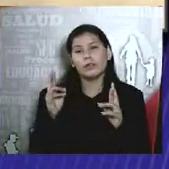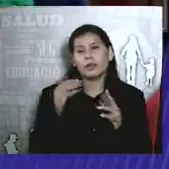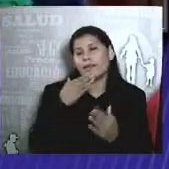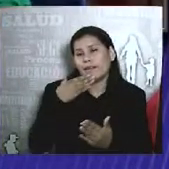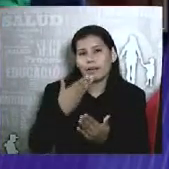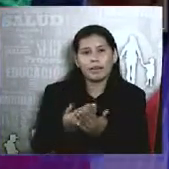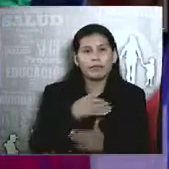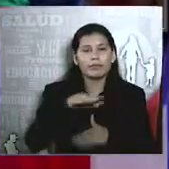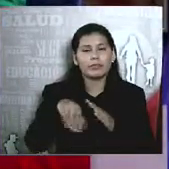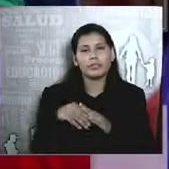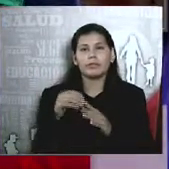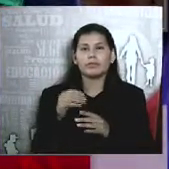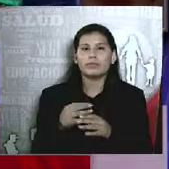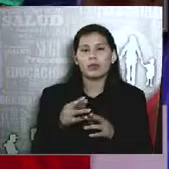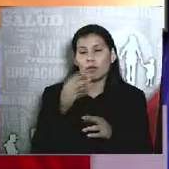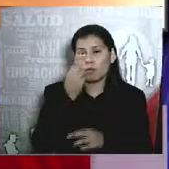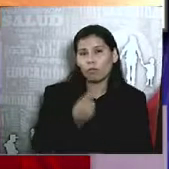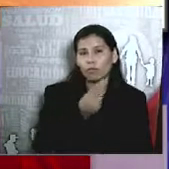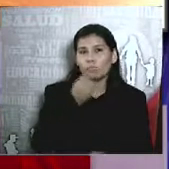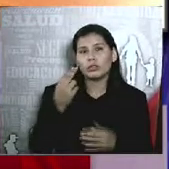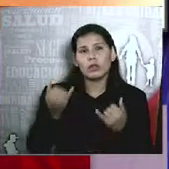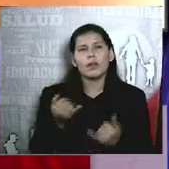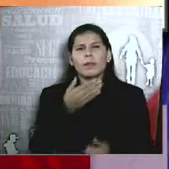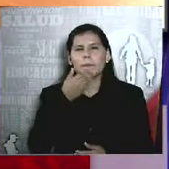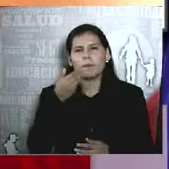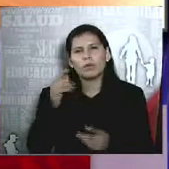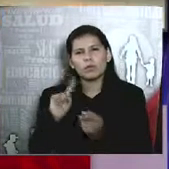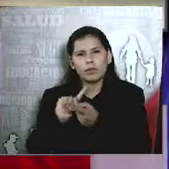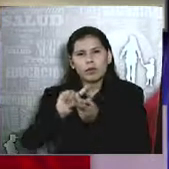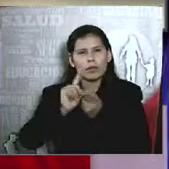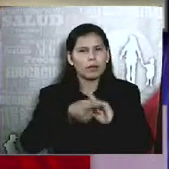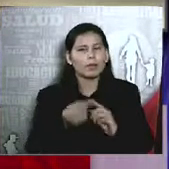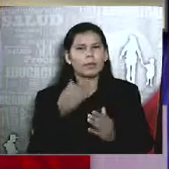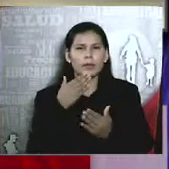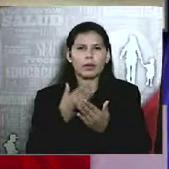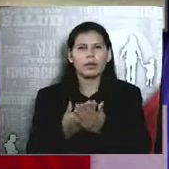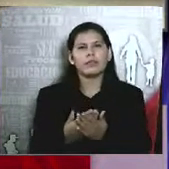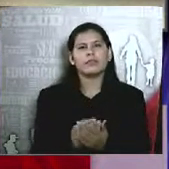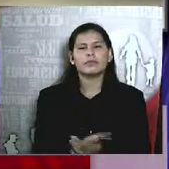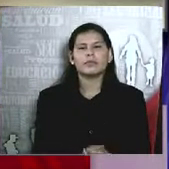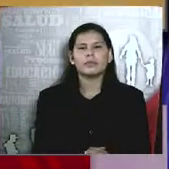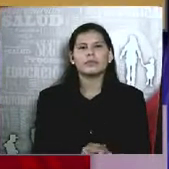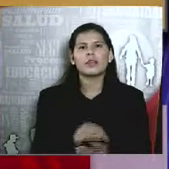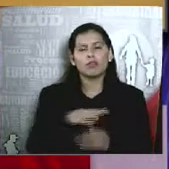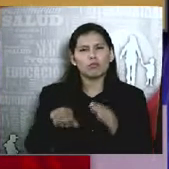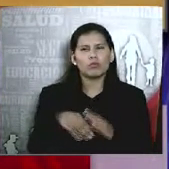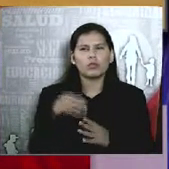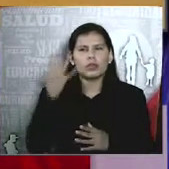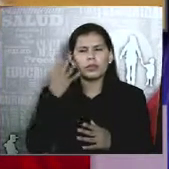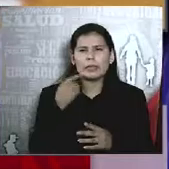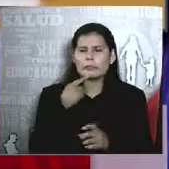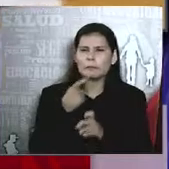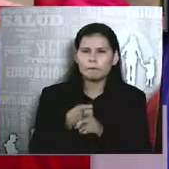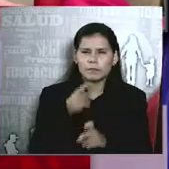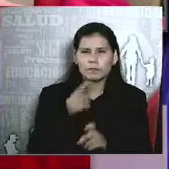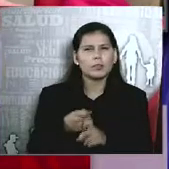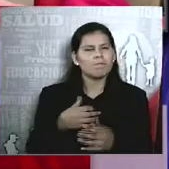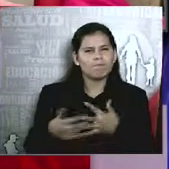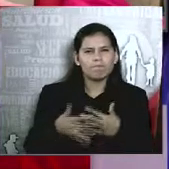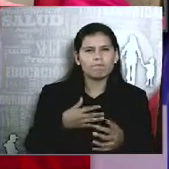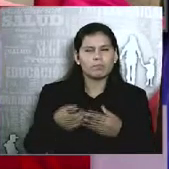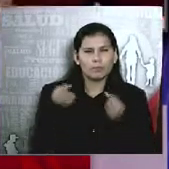gracias por haberse comprometido por construir un país distinto, por nadar todos los días en contra de la corriente de un